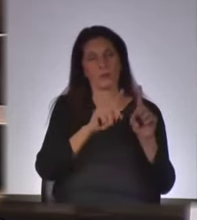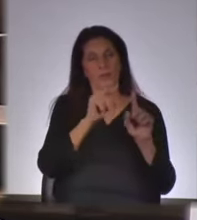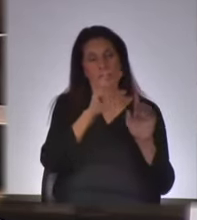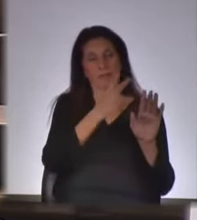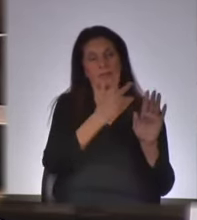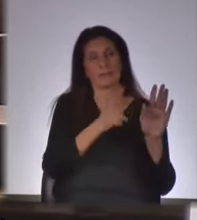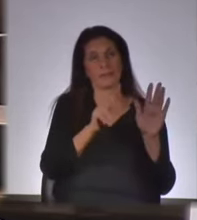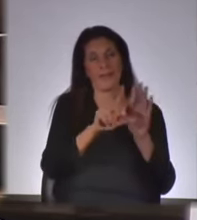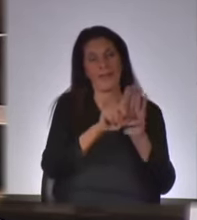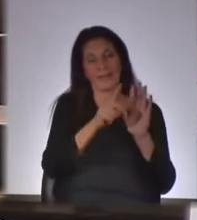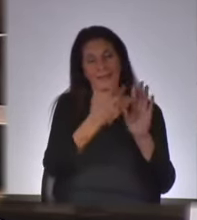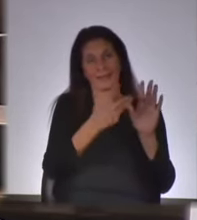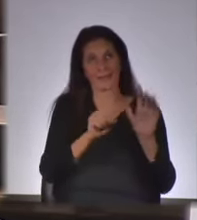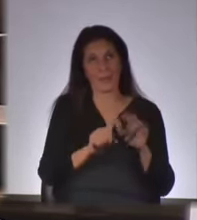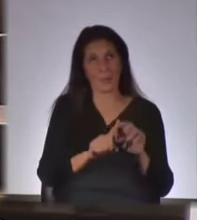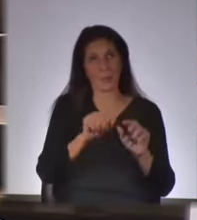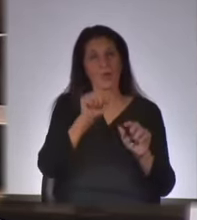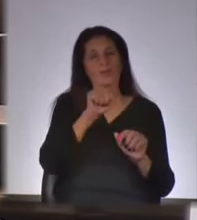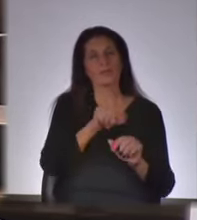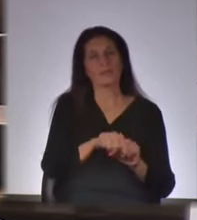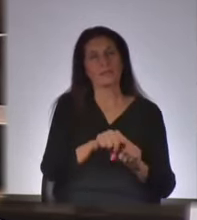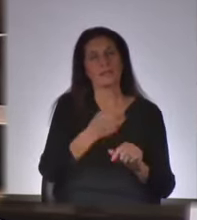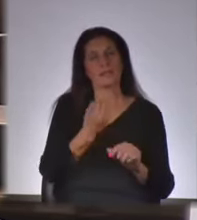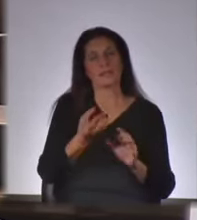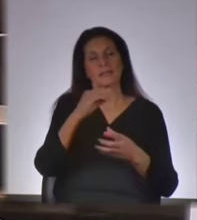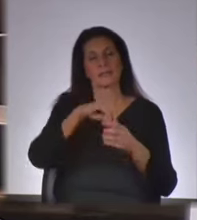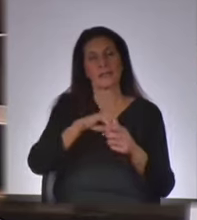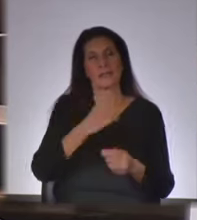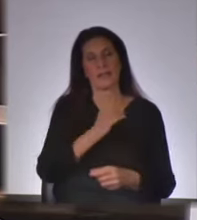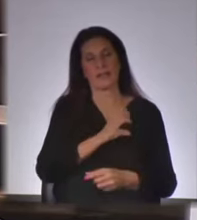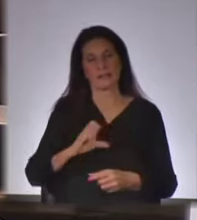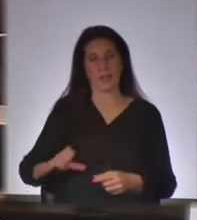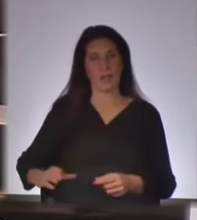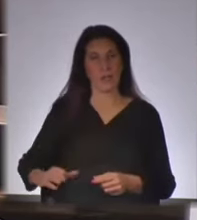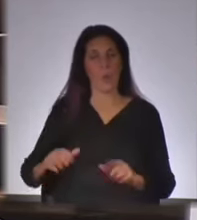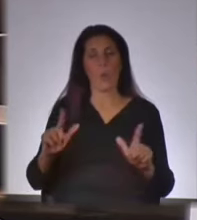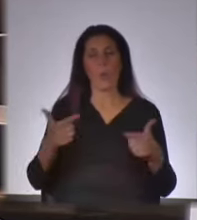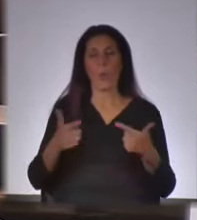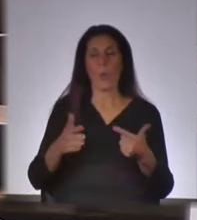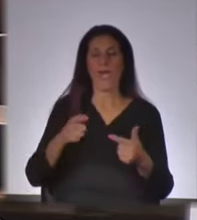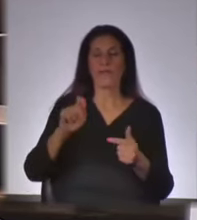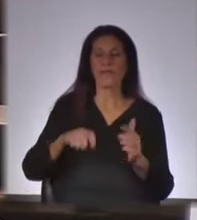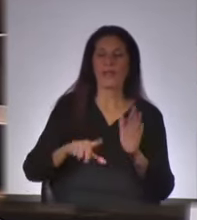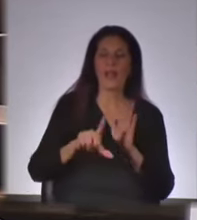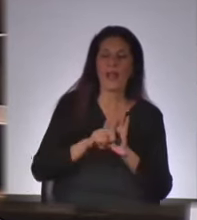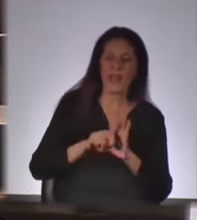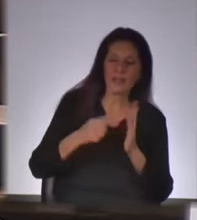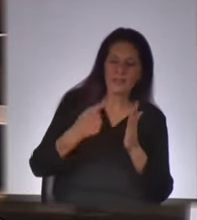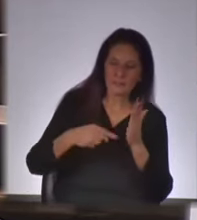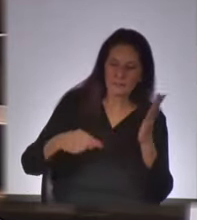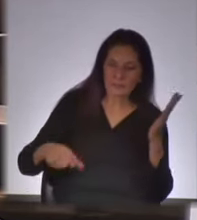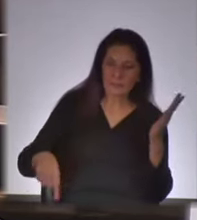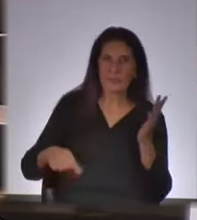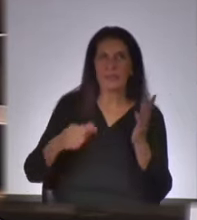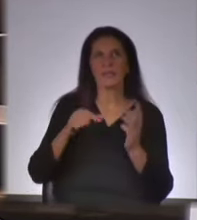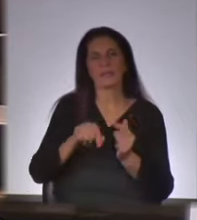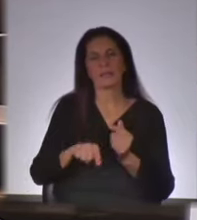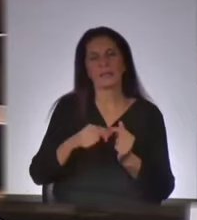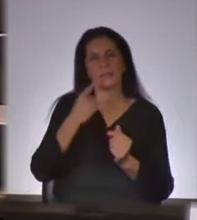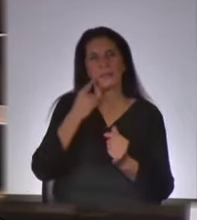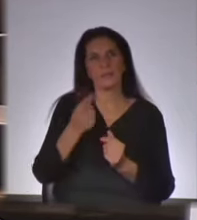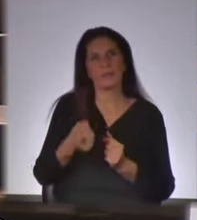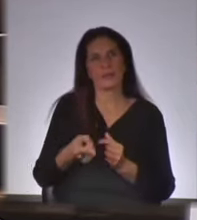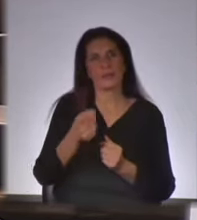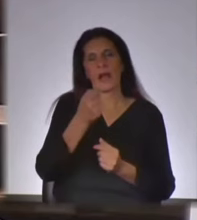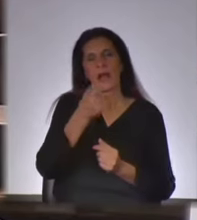restauración plenamente la pretensión punitiva del estado' o sea no existen obstáculos legales de ningún tipo que impidan obstaculiza el accionar de los jueces